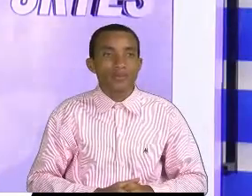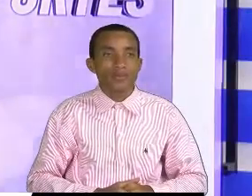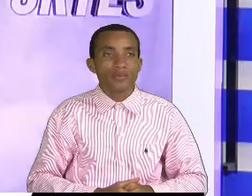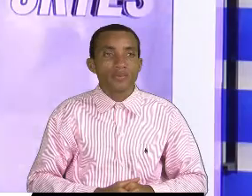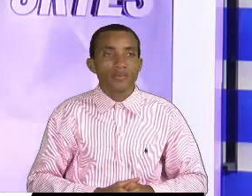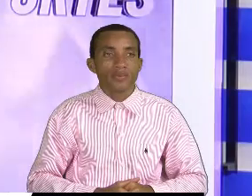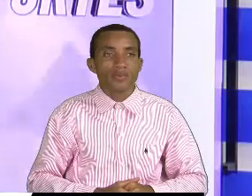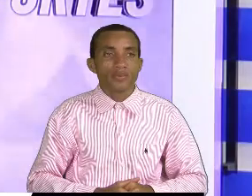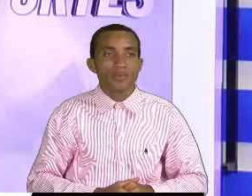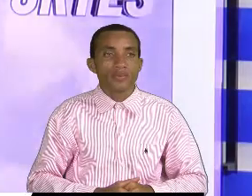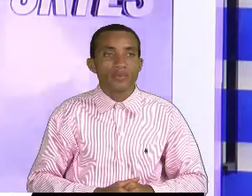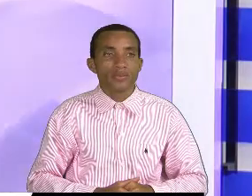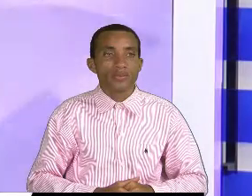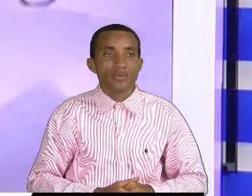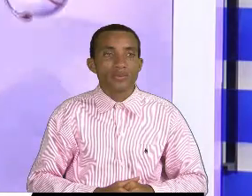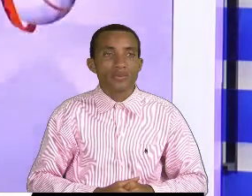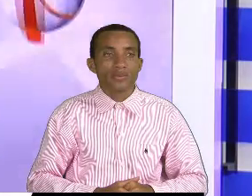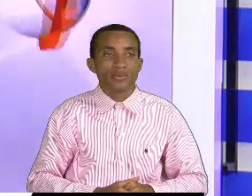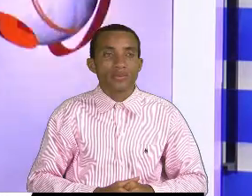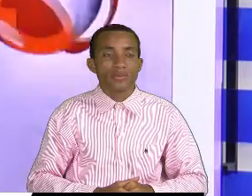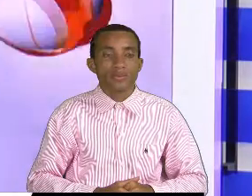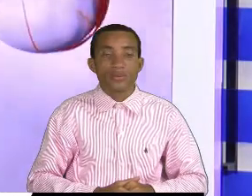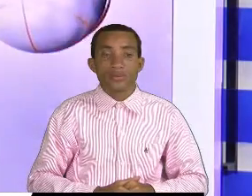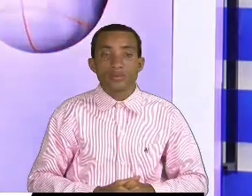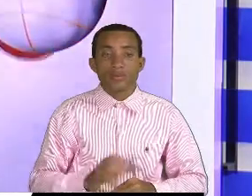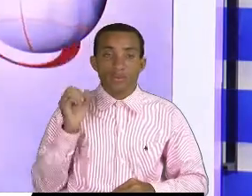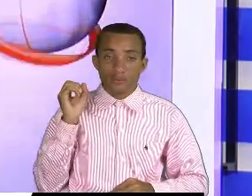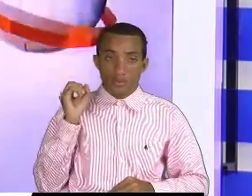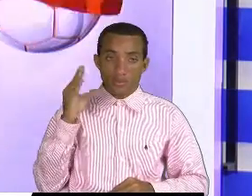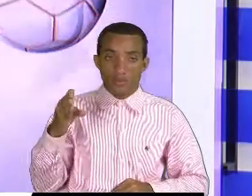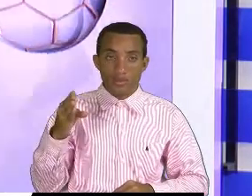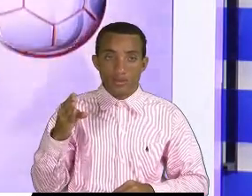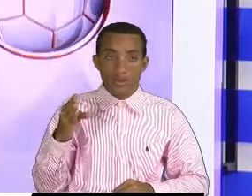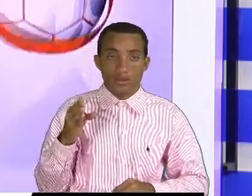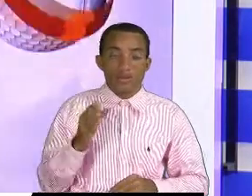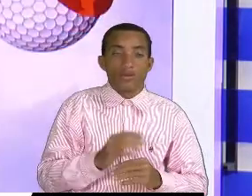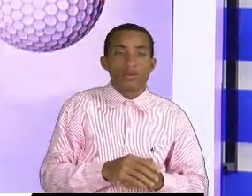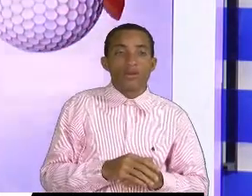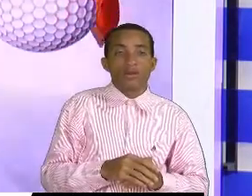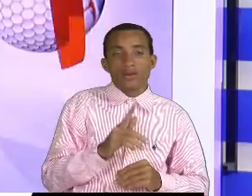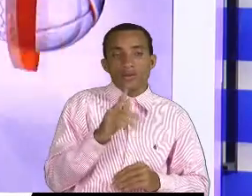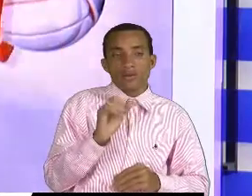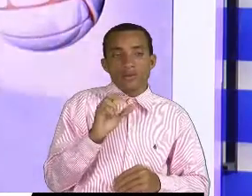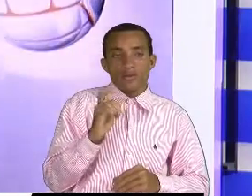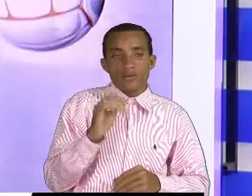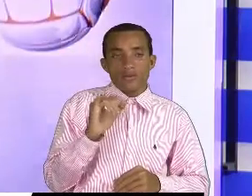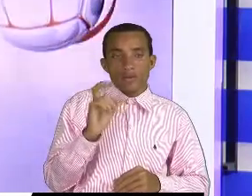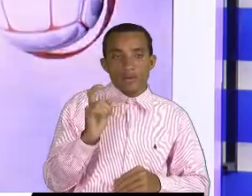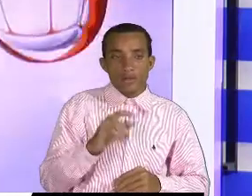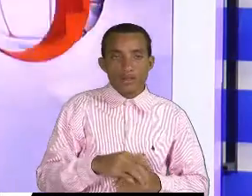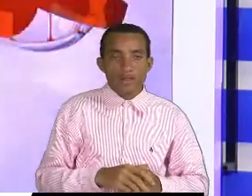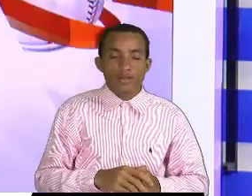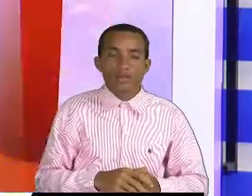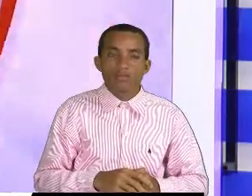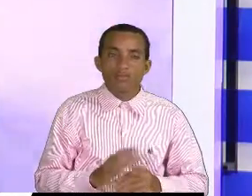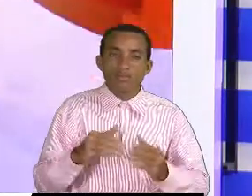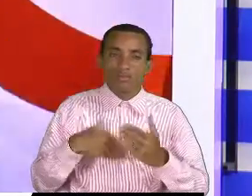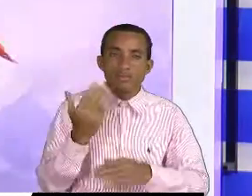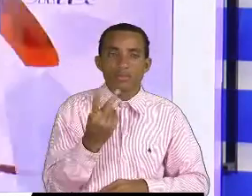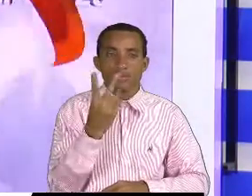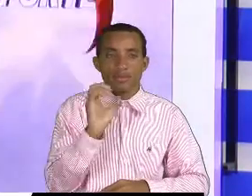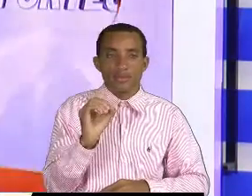El Club Fénix Femenino se alista para afrontar el torneo de fútbol femenino que inicia este 20 de abril aquí en